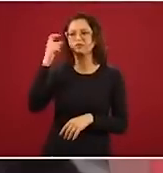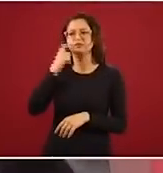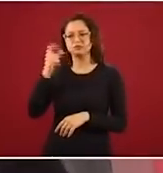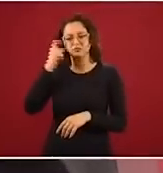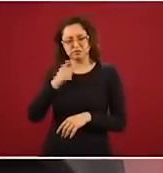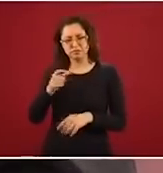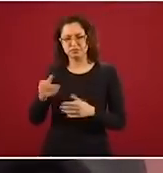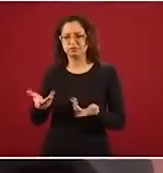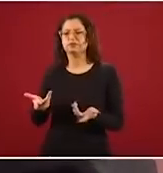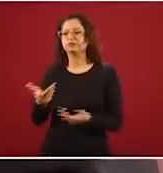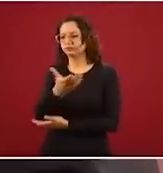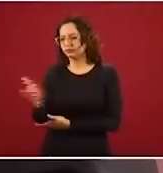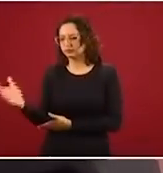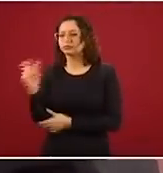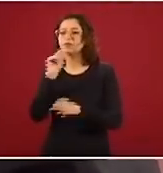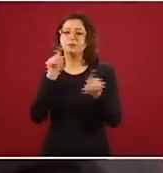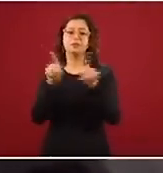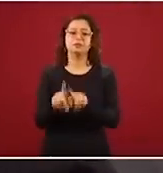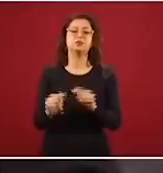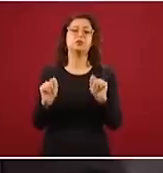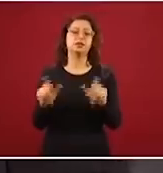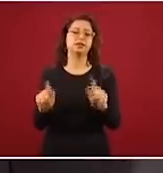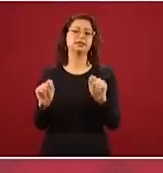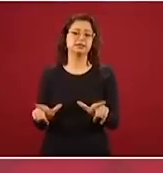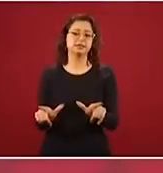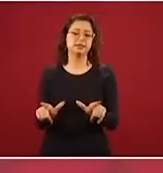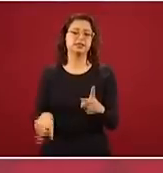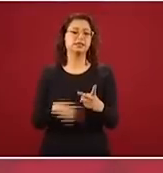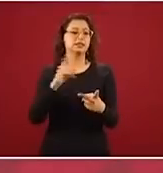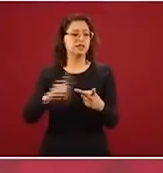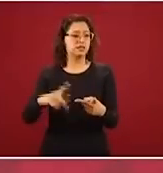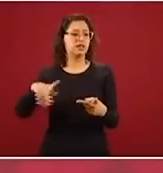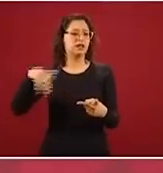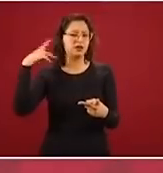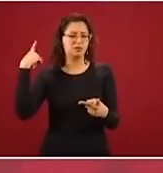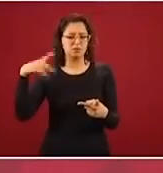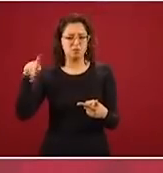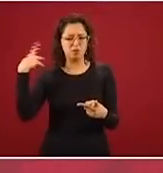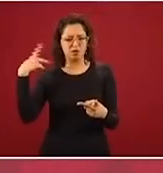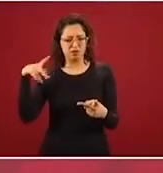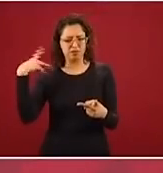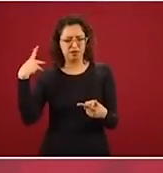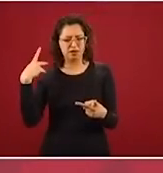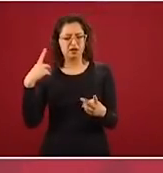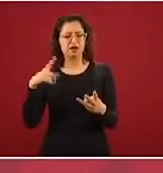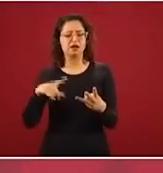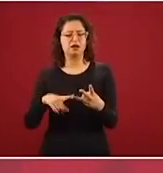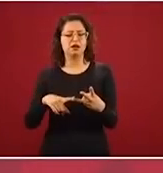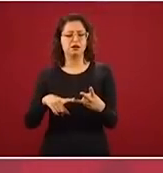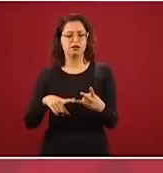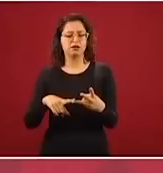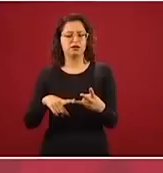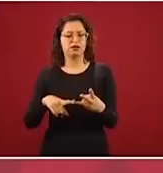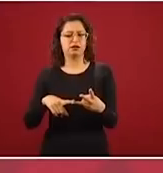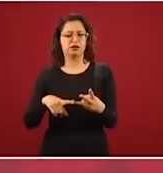a ampliar a Tlaxcala, a Puebla, se va a ampliar